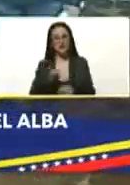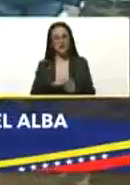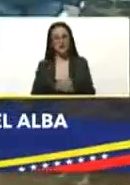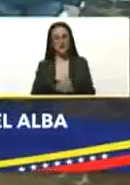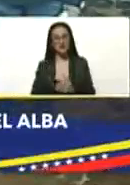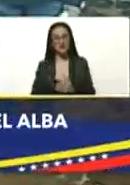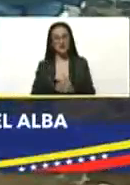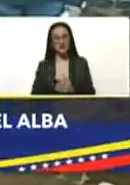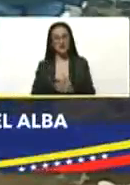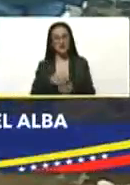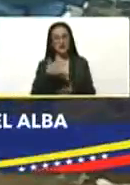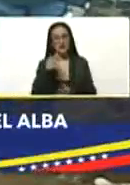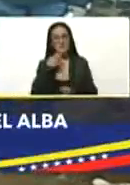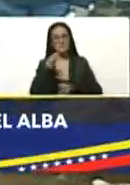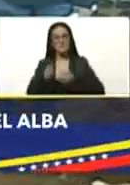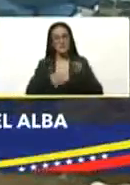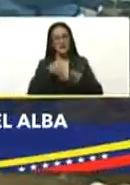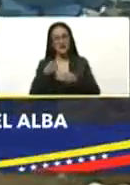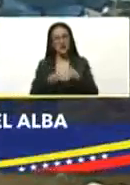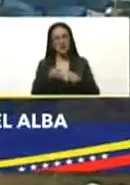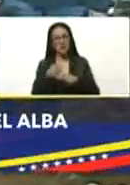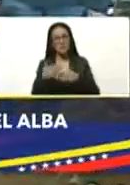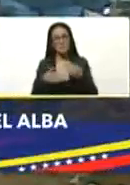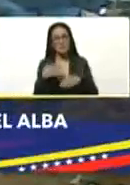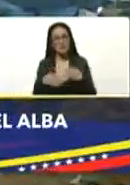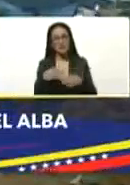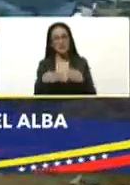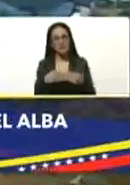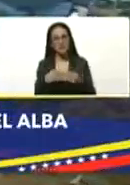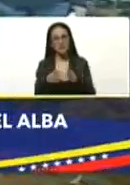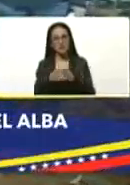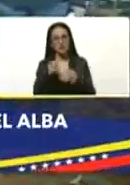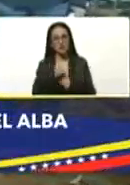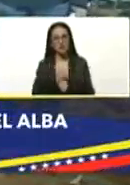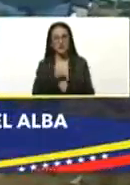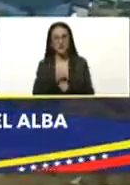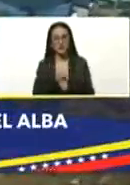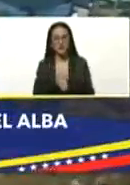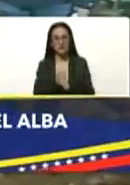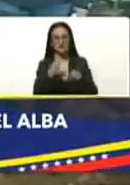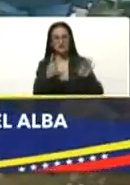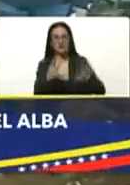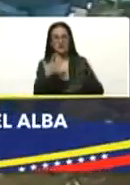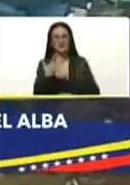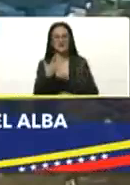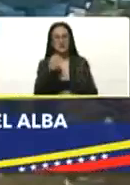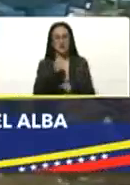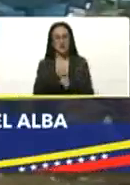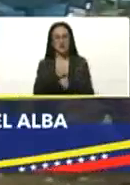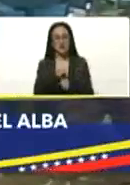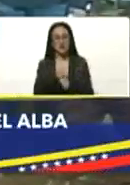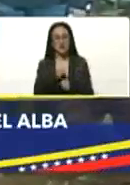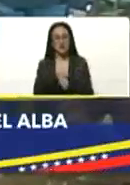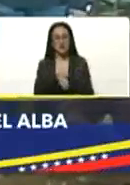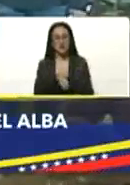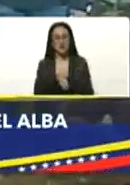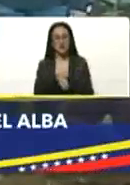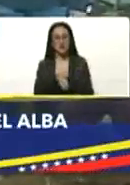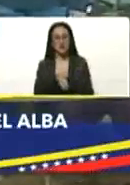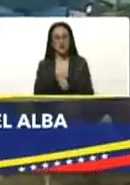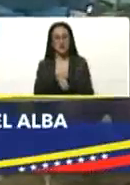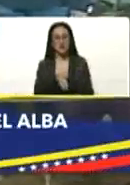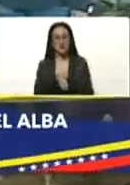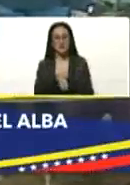quiere explicar brevemente cómo es el proceso de todo este trabajo, de 75 trabajadores que también